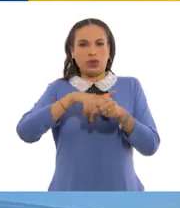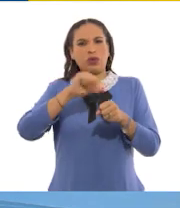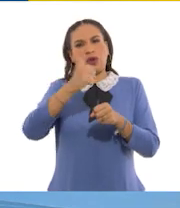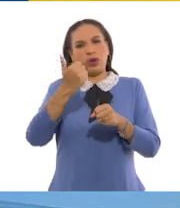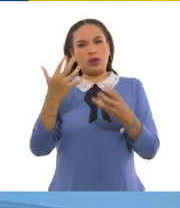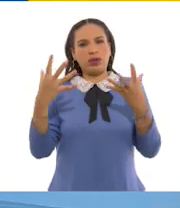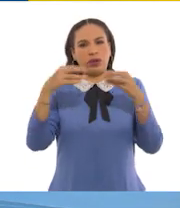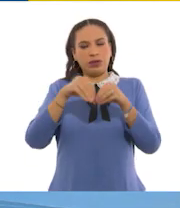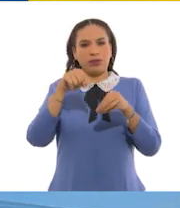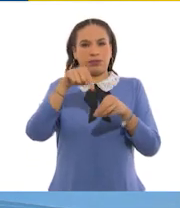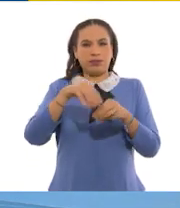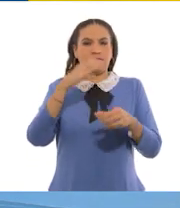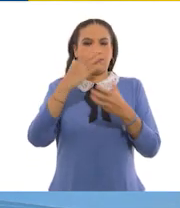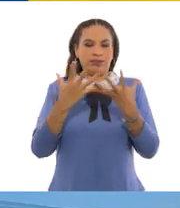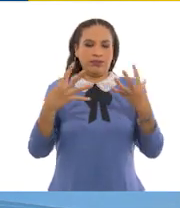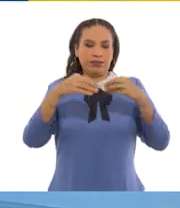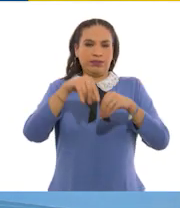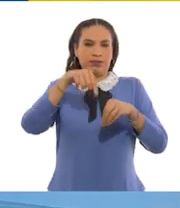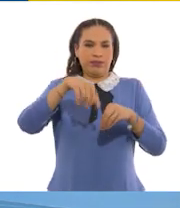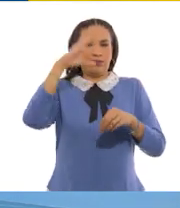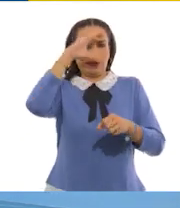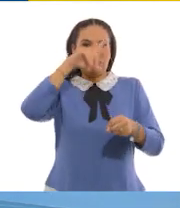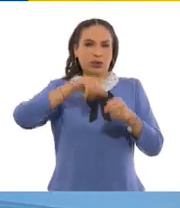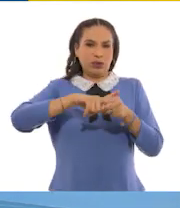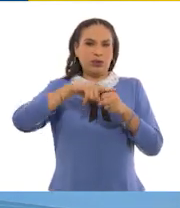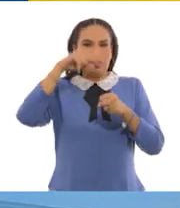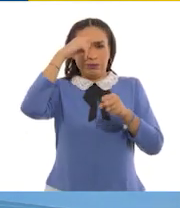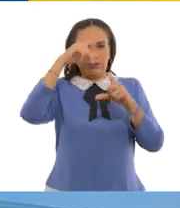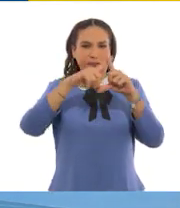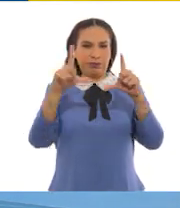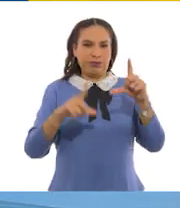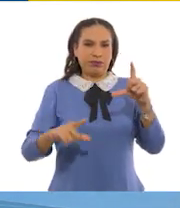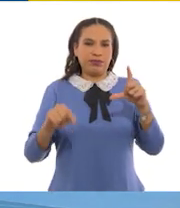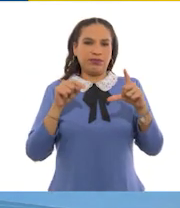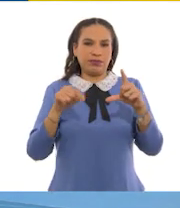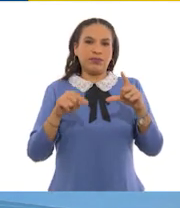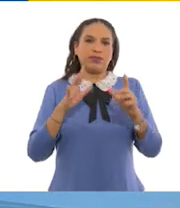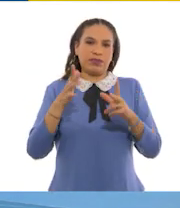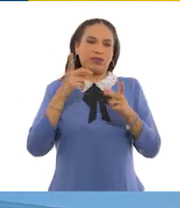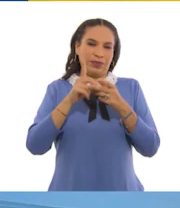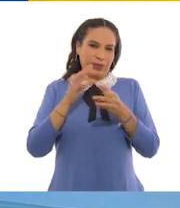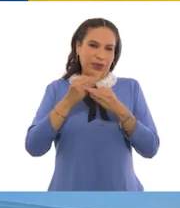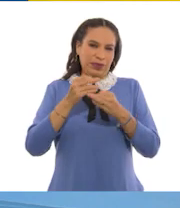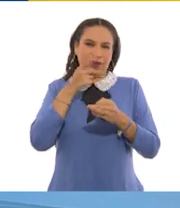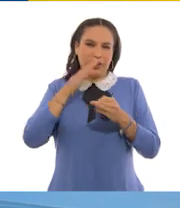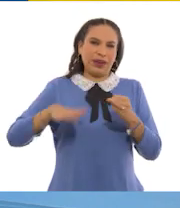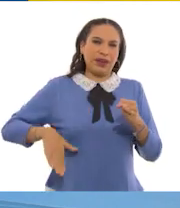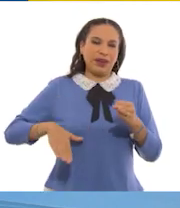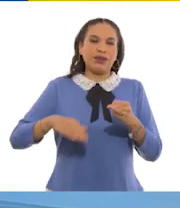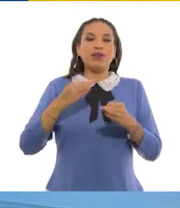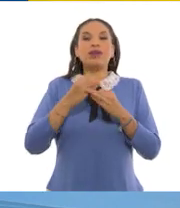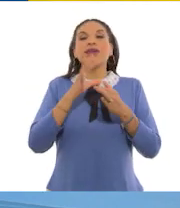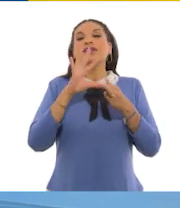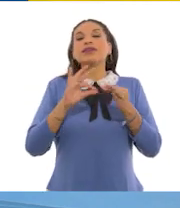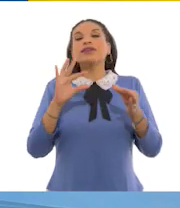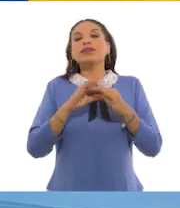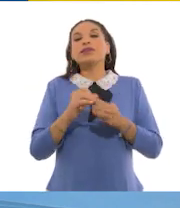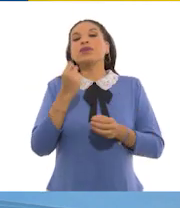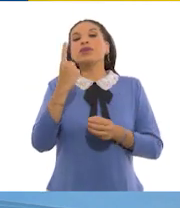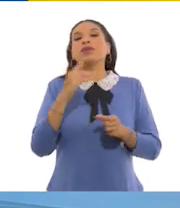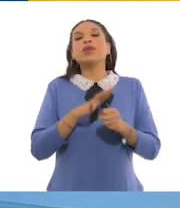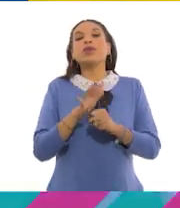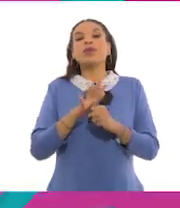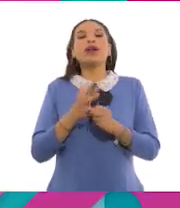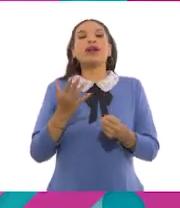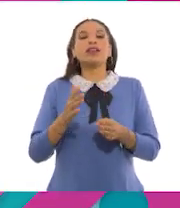culturas, y que terminó combinándose con las culturas prehispánicas que ya comentamos. Como ya lo mencionamos, uno de ellos es